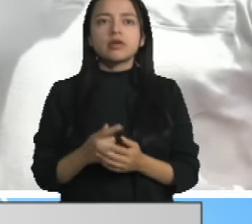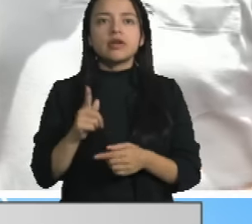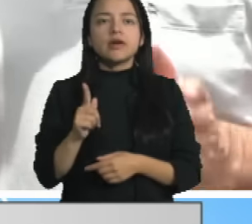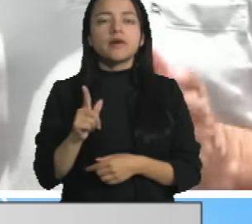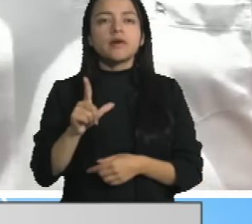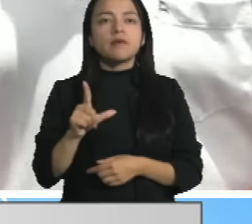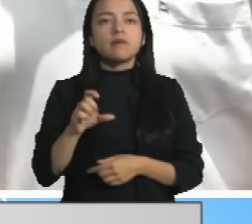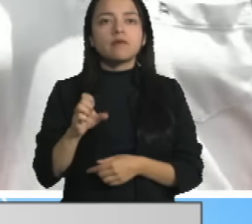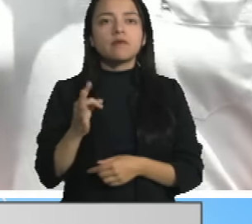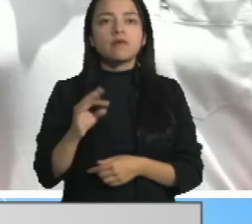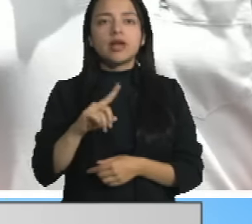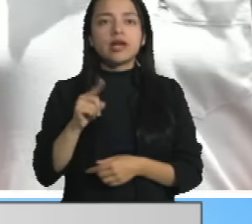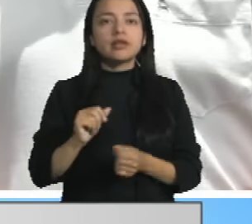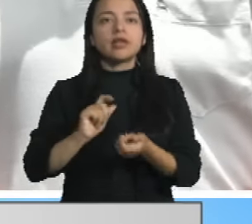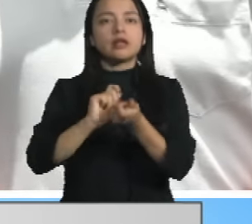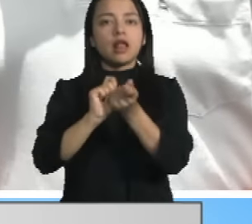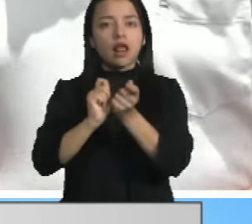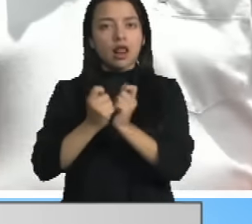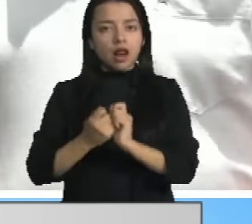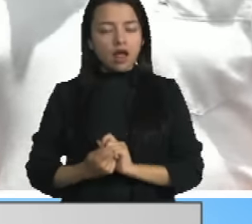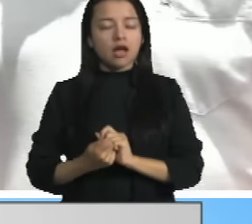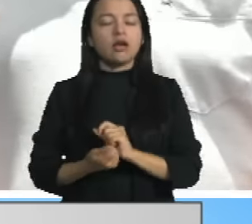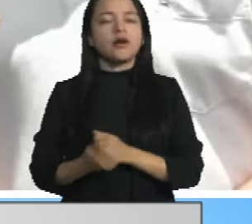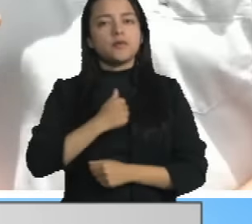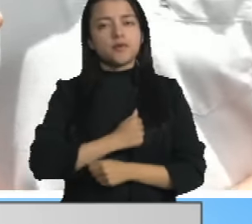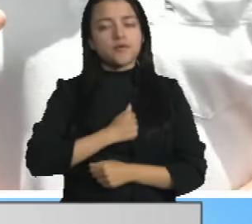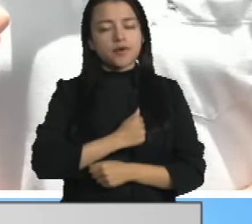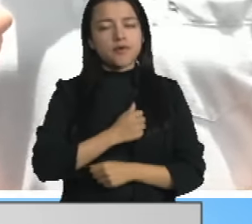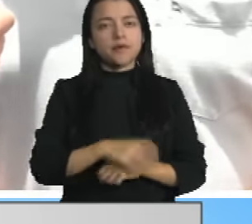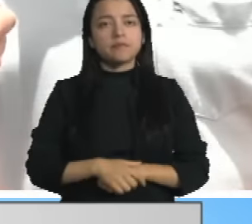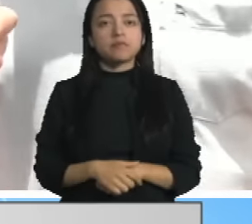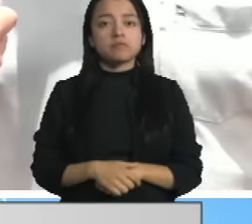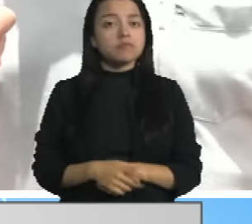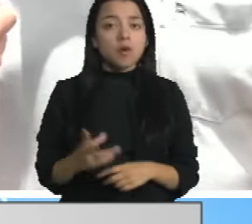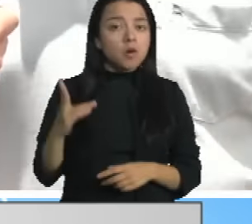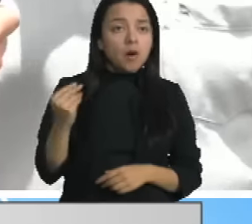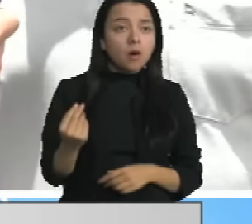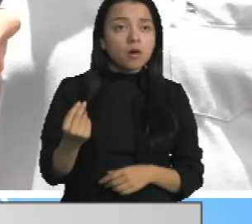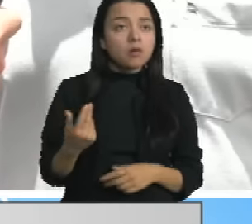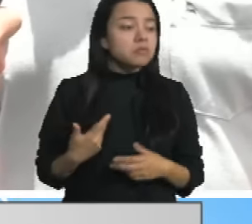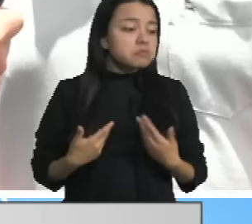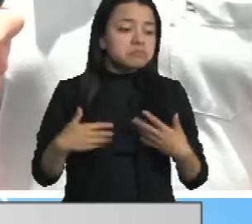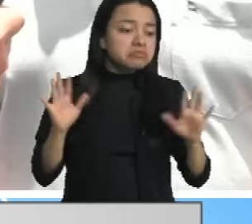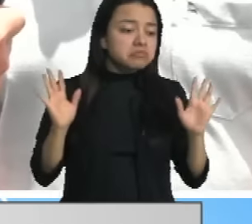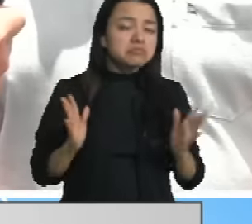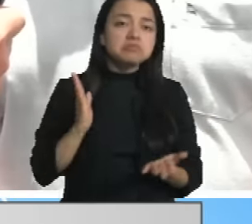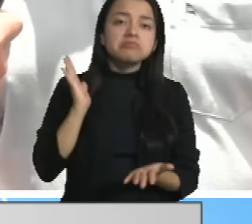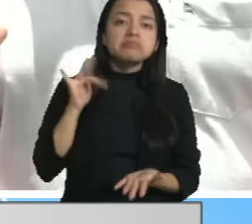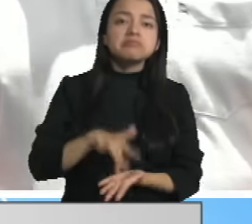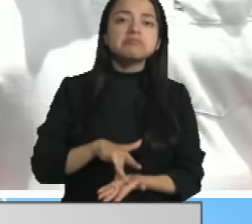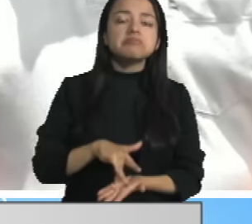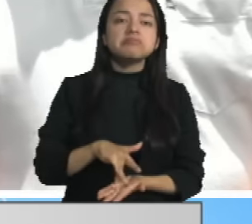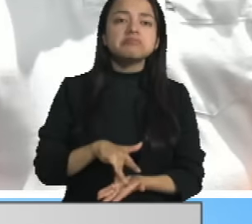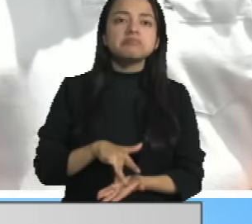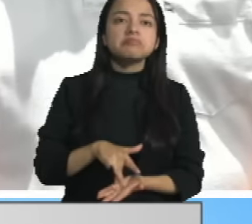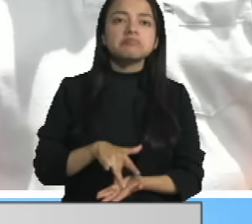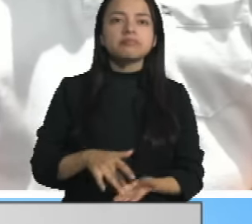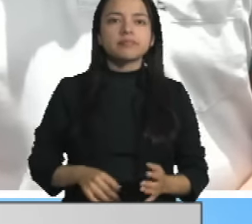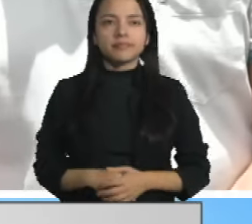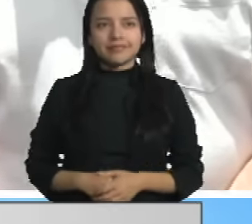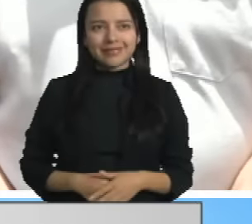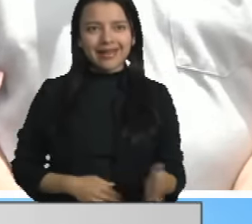del Sisetal necesitamos que lo actualicen para poder seguir trabajando. Y si no, aquí nos estamos hasta tiempo indefinido. Esta